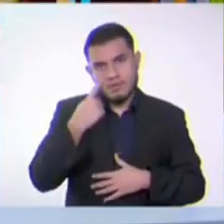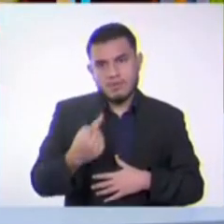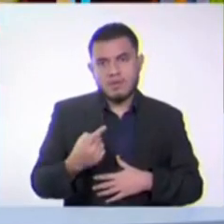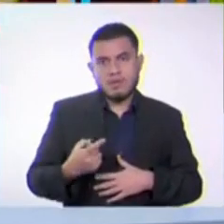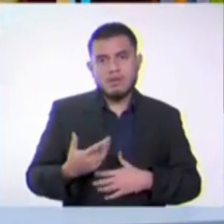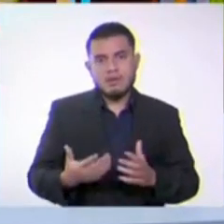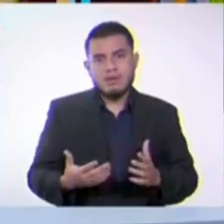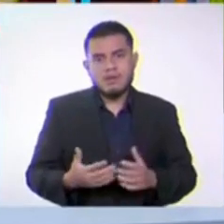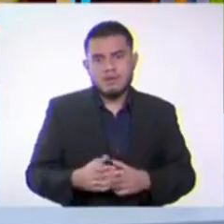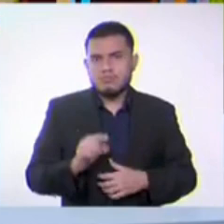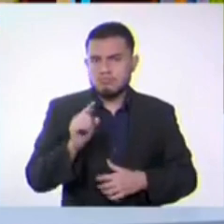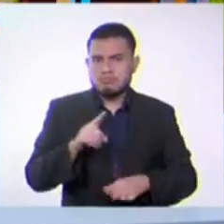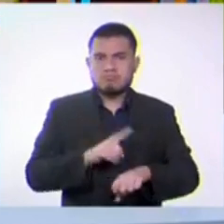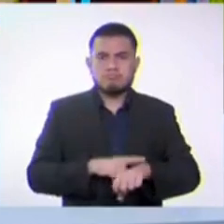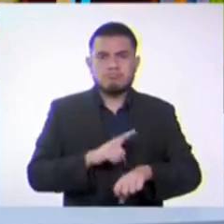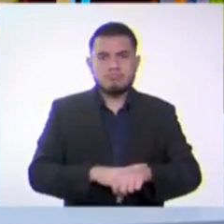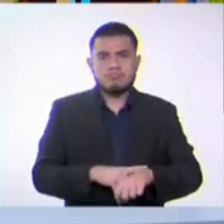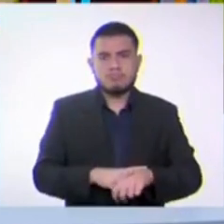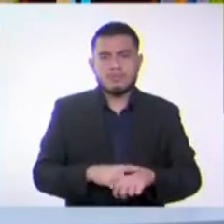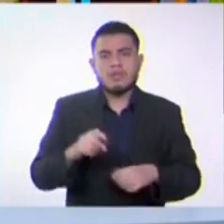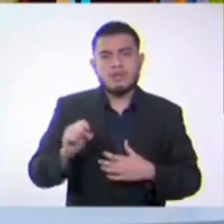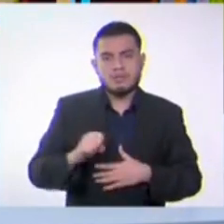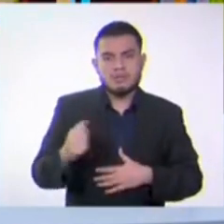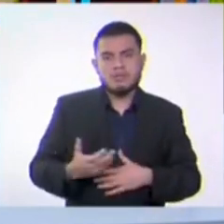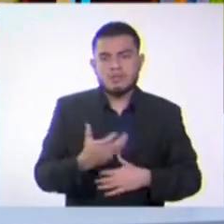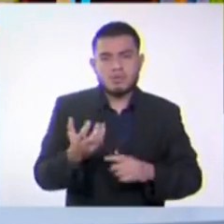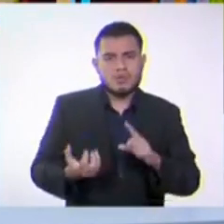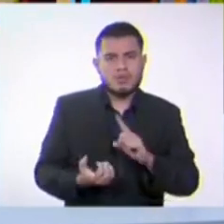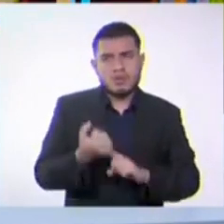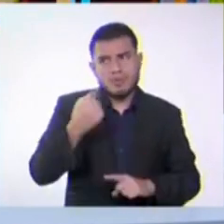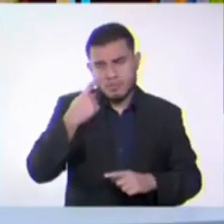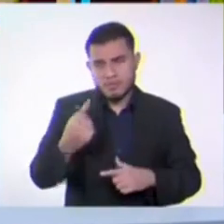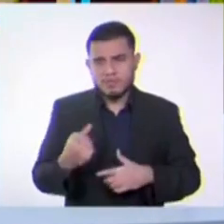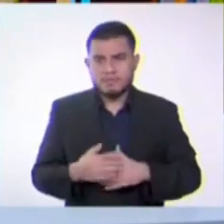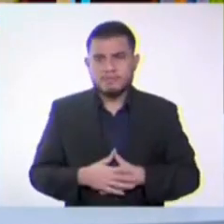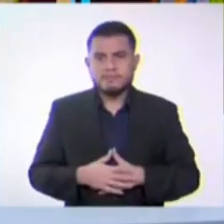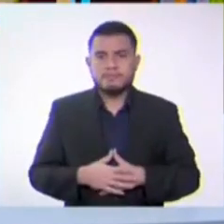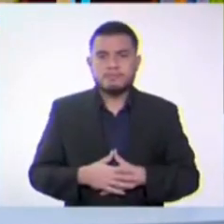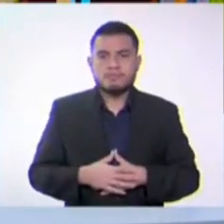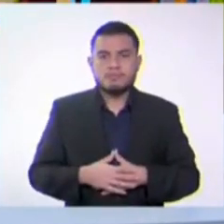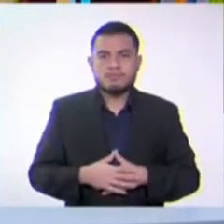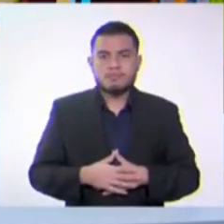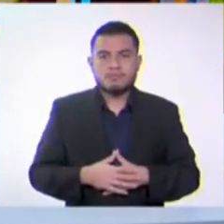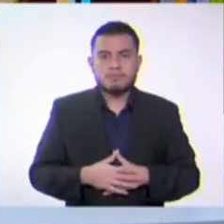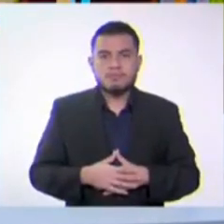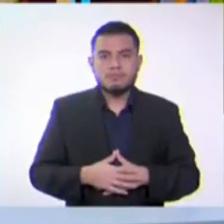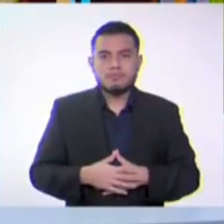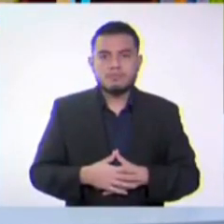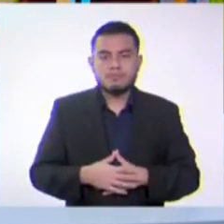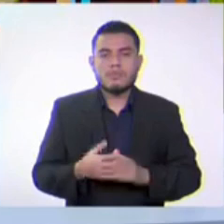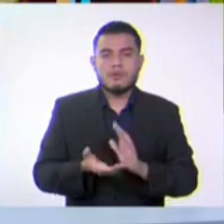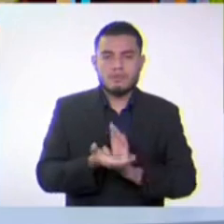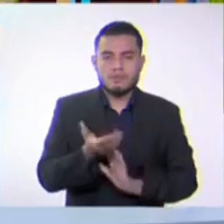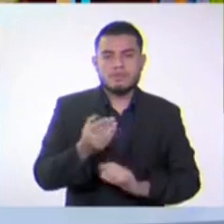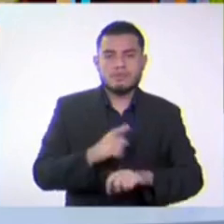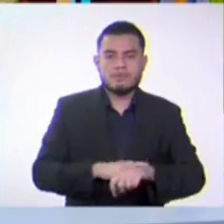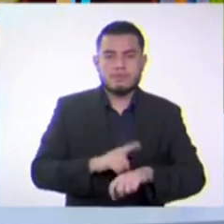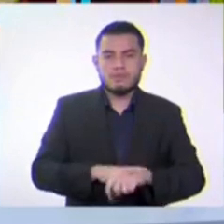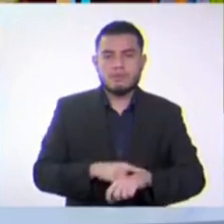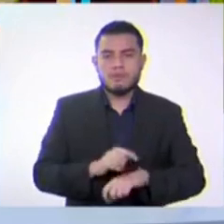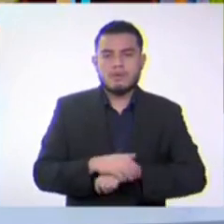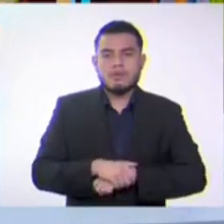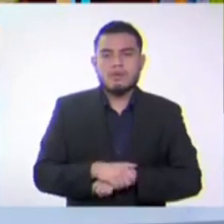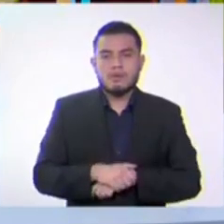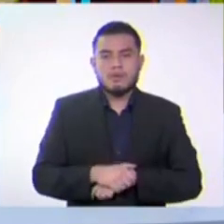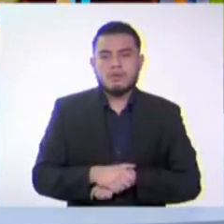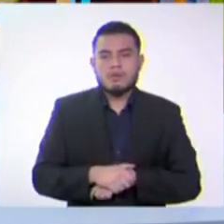desfase muy pequeño en el tiempo, aún así lo logramos percibir. Sigamos avanzando en el tiempo.